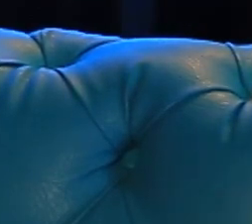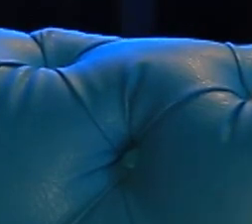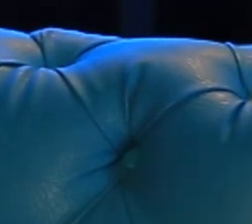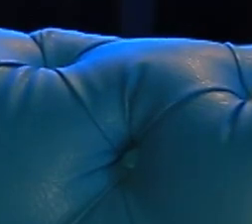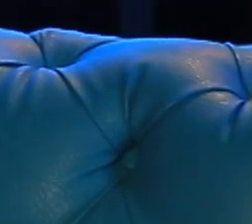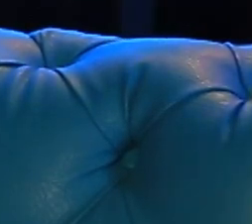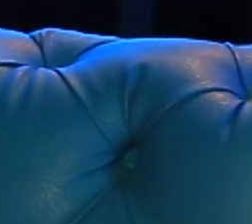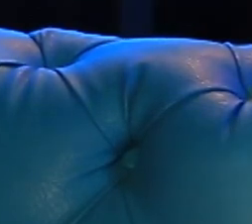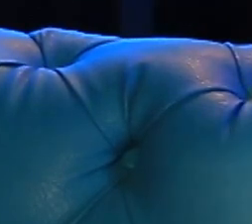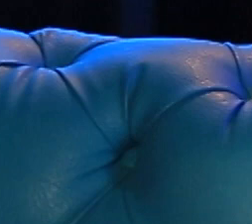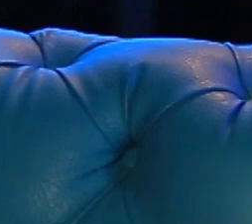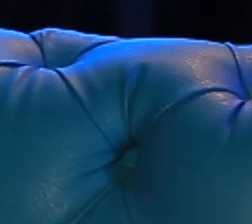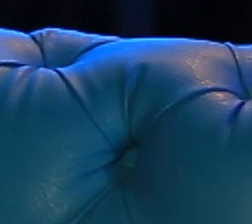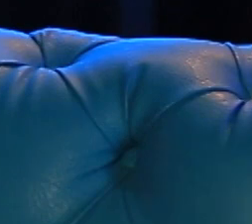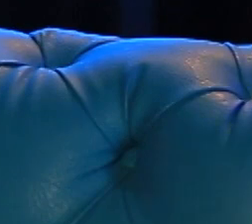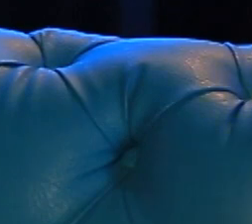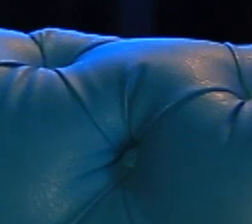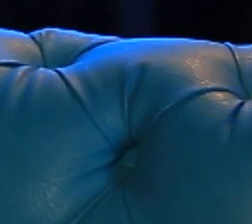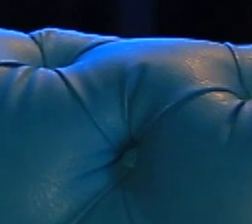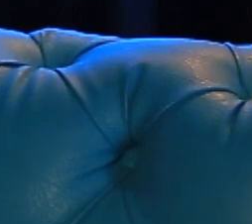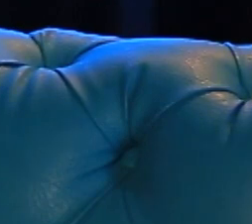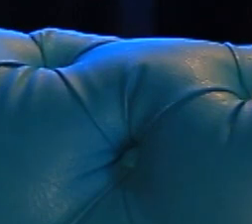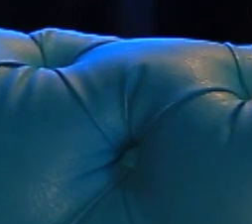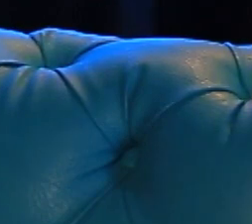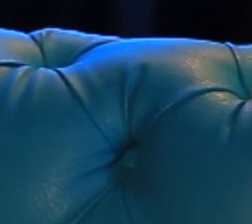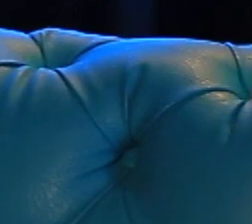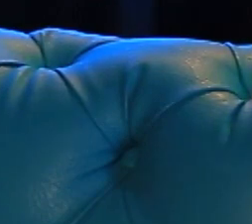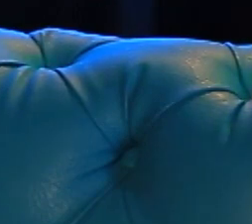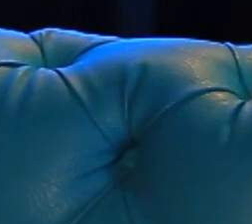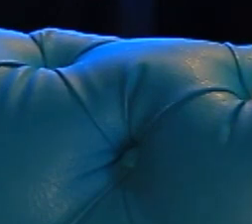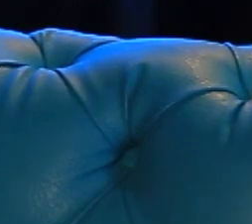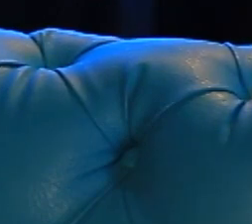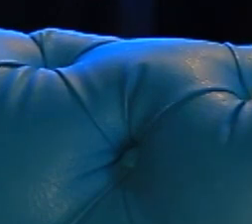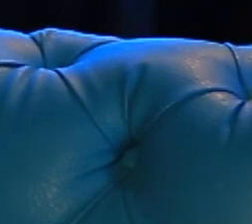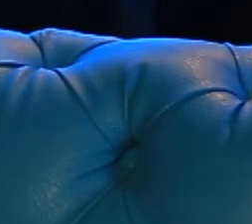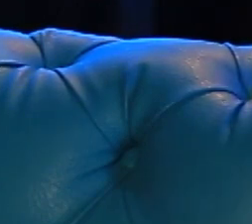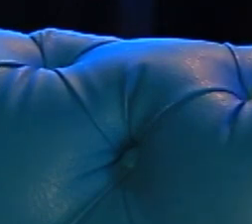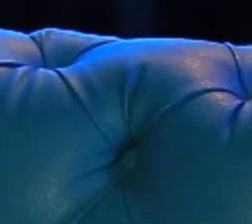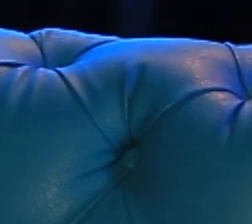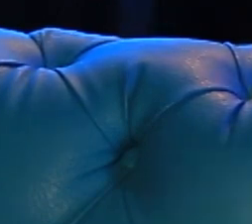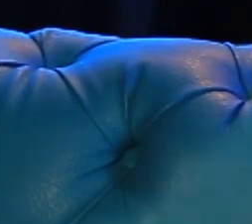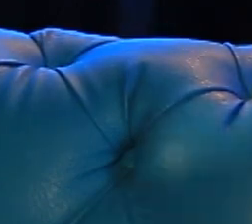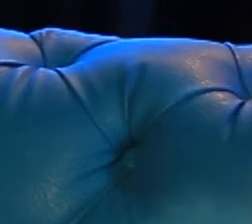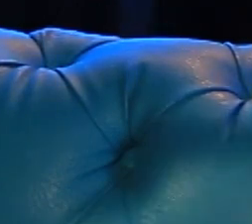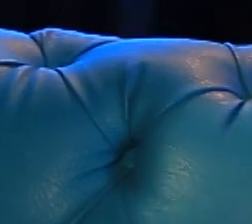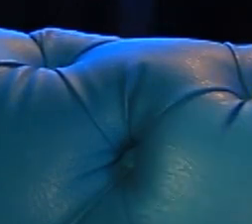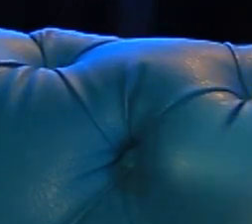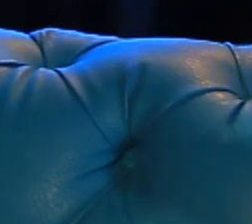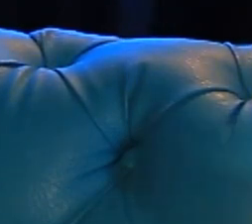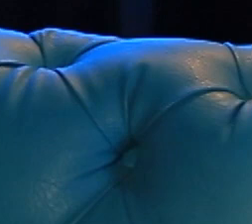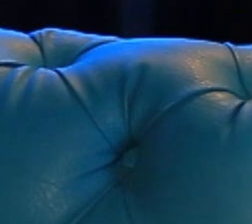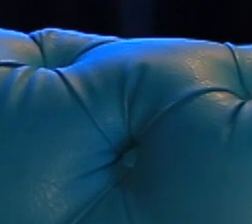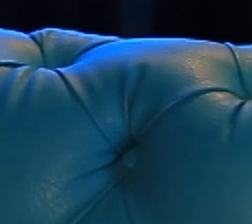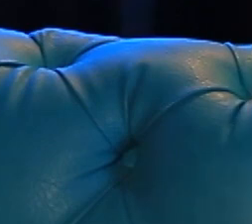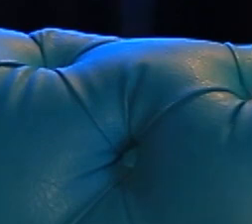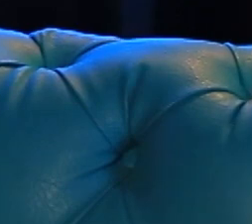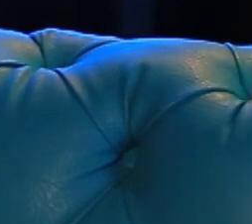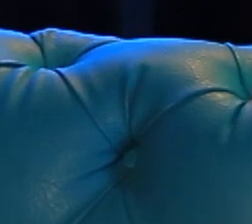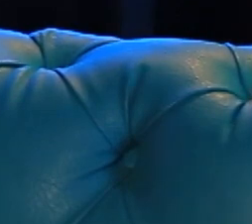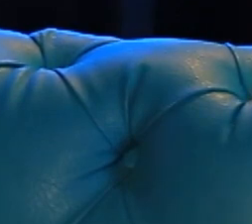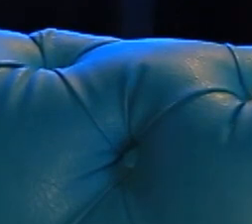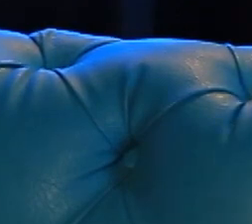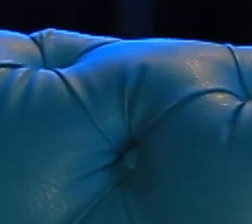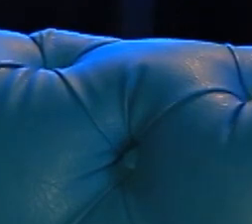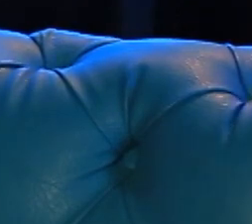mencionas sobre el poder que tiene ahora el mundo digital me gustaría preguntarte por los usuarios en Colombia